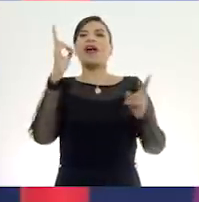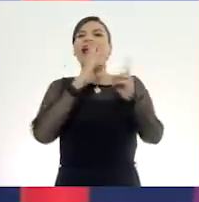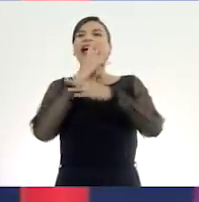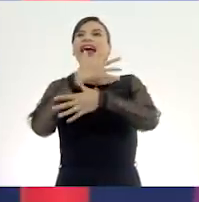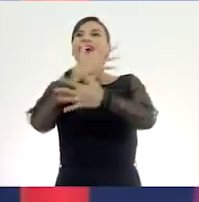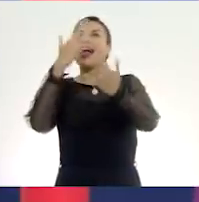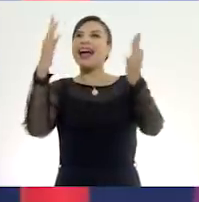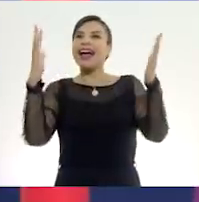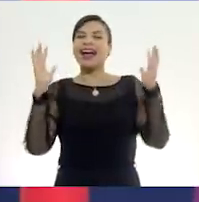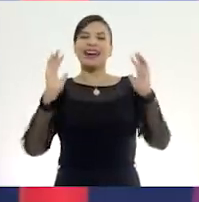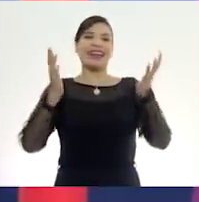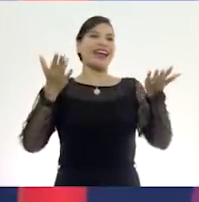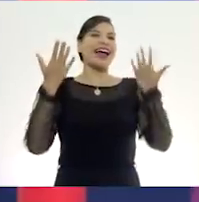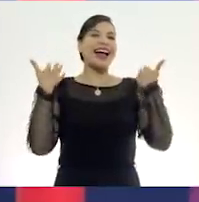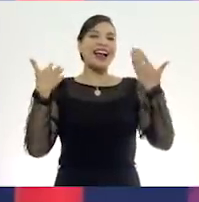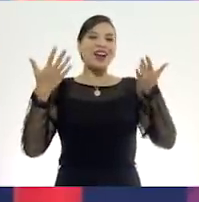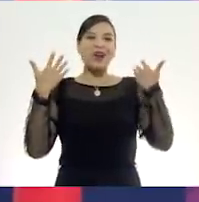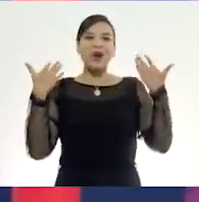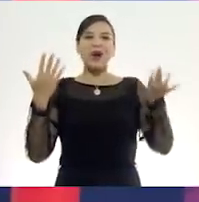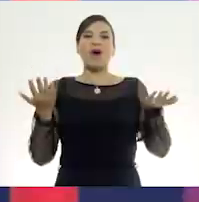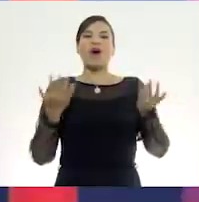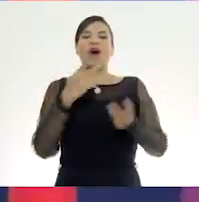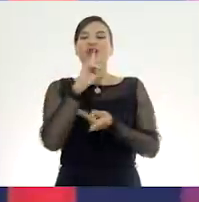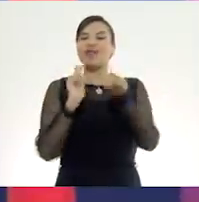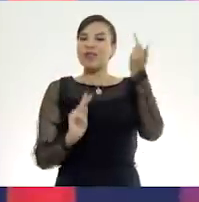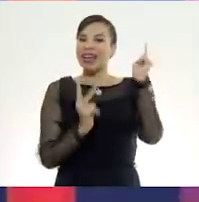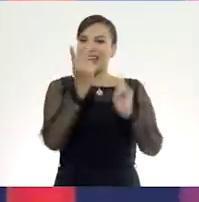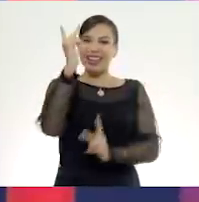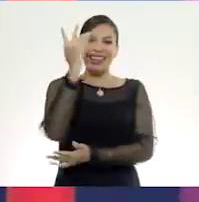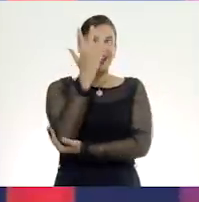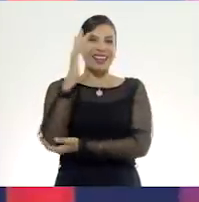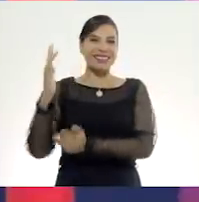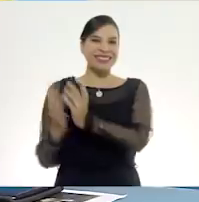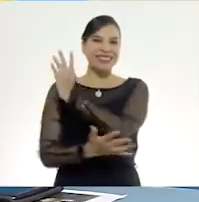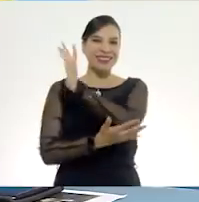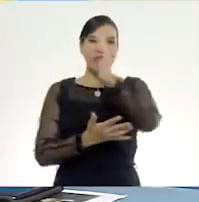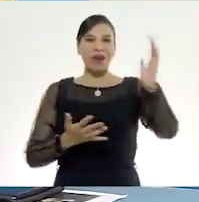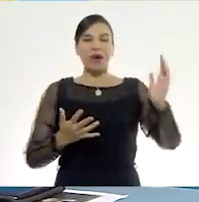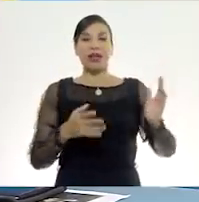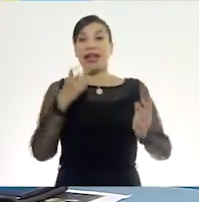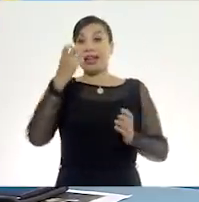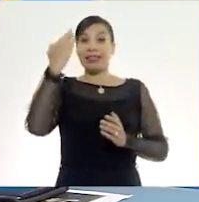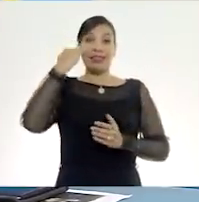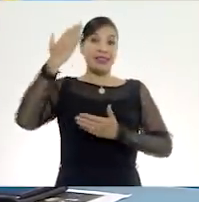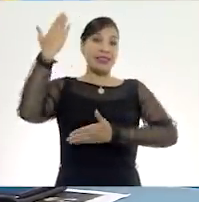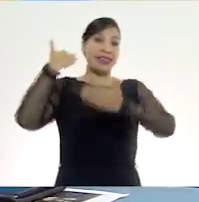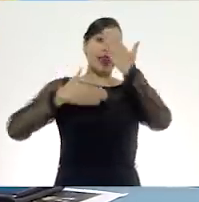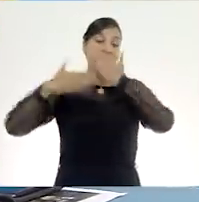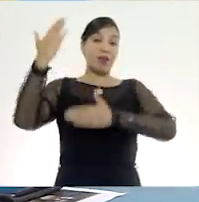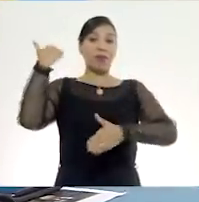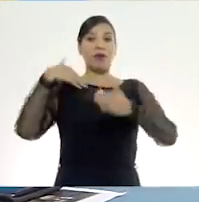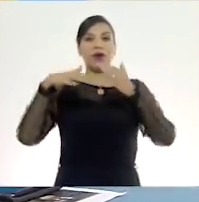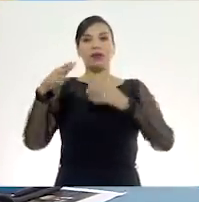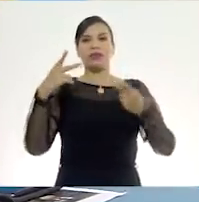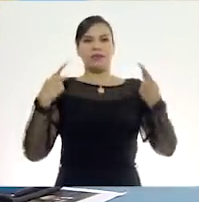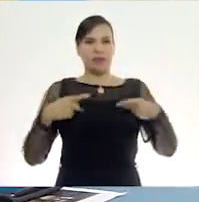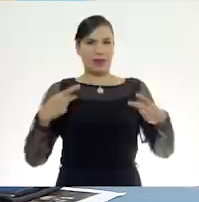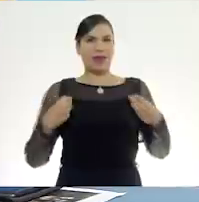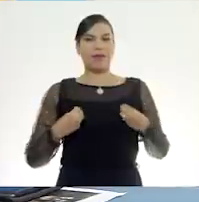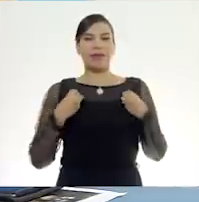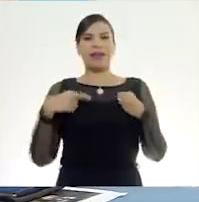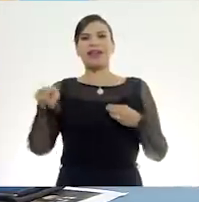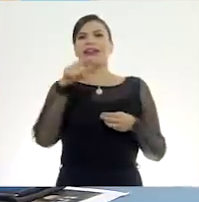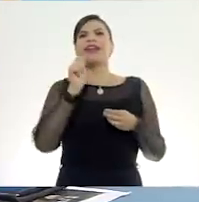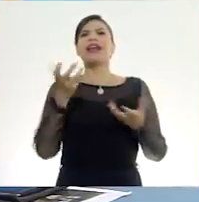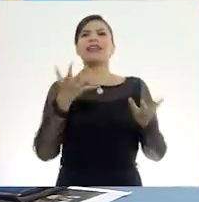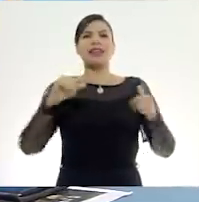libre, hace calor, hay vegetación. Déjame decirte que en esos tiempos la mayor parte de la población se